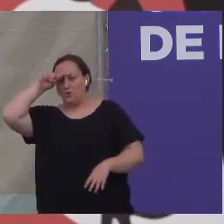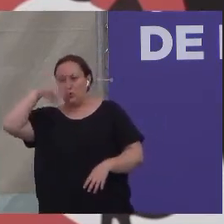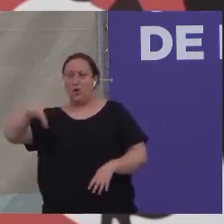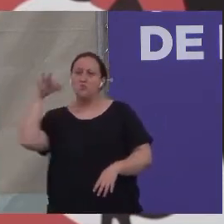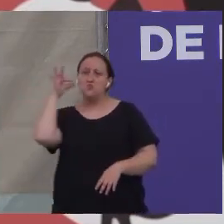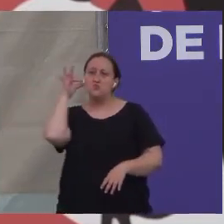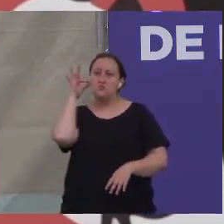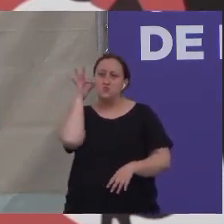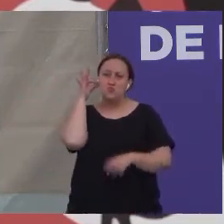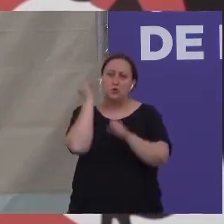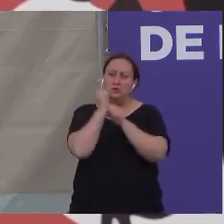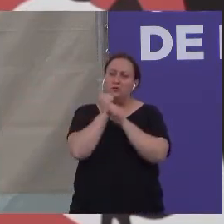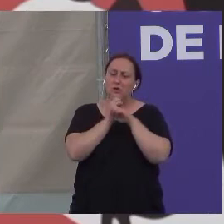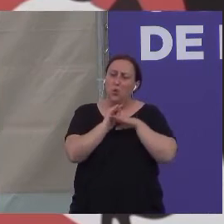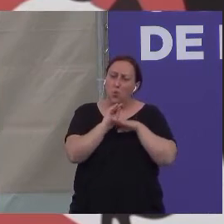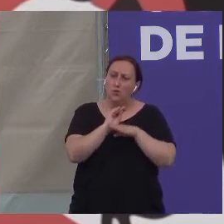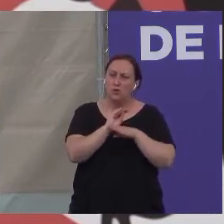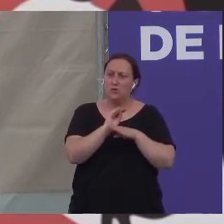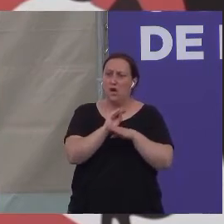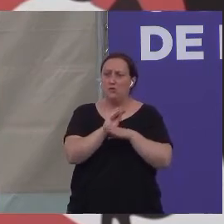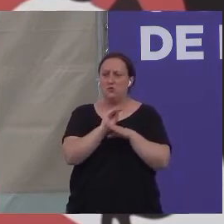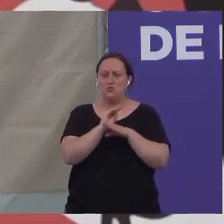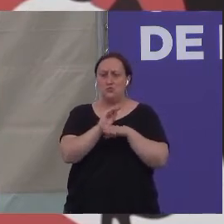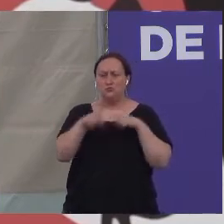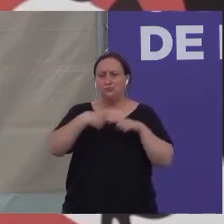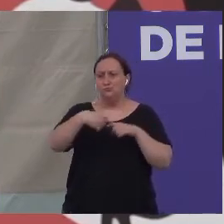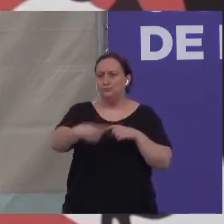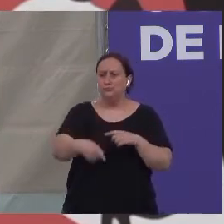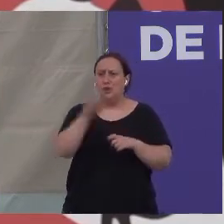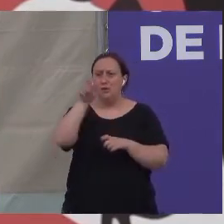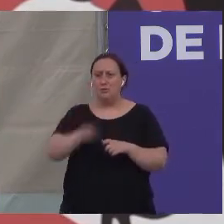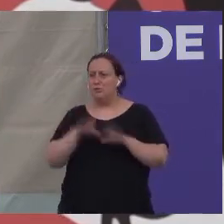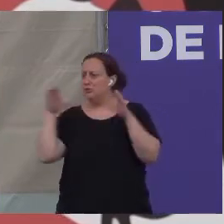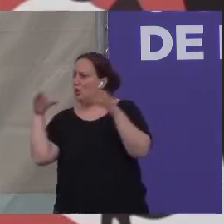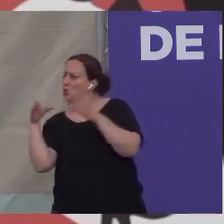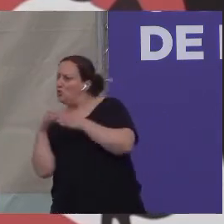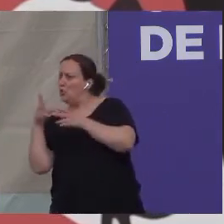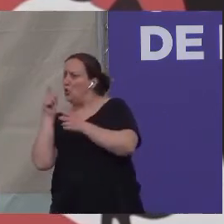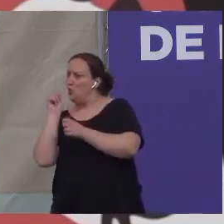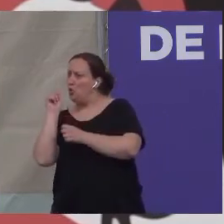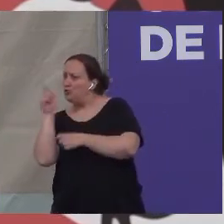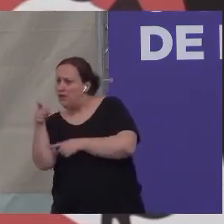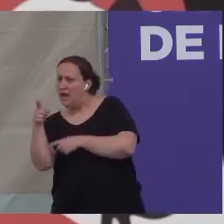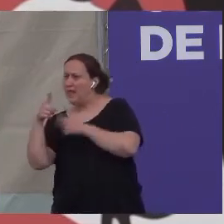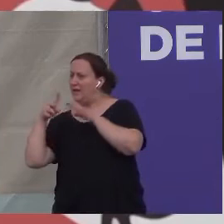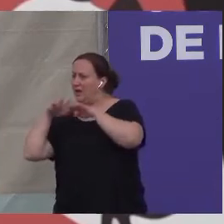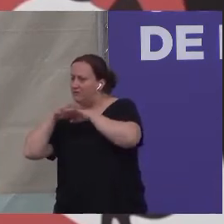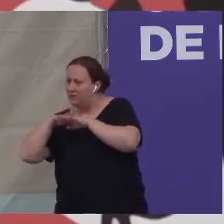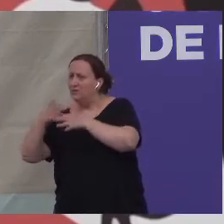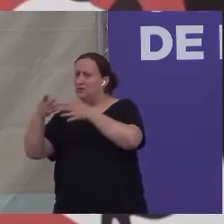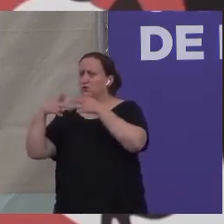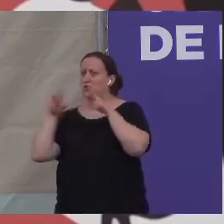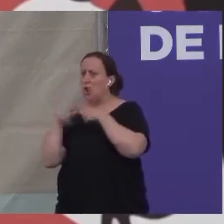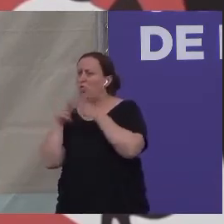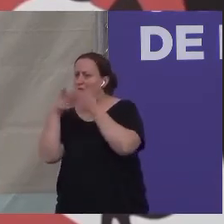dedicadas al cuidado constante, todas aquellas personas que no pueden estar pendientes de grupos de Telegram o redes sociales.